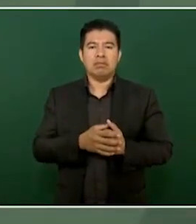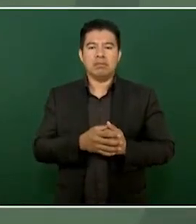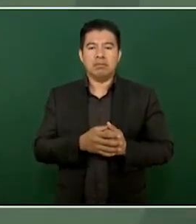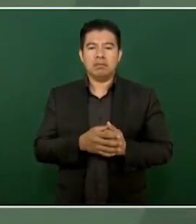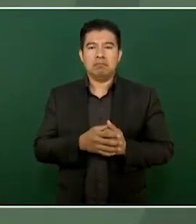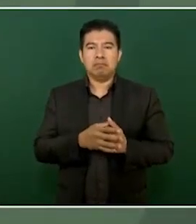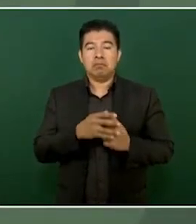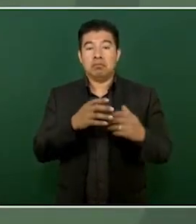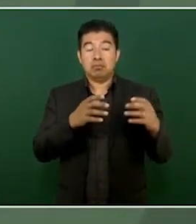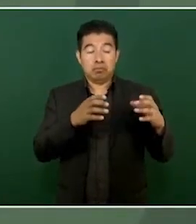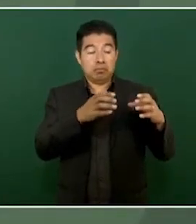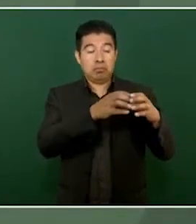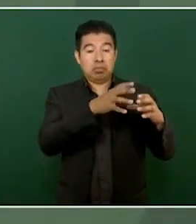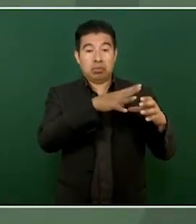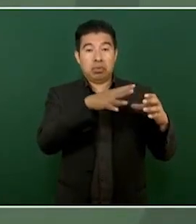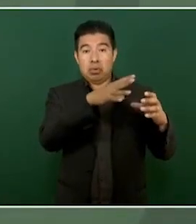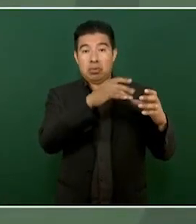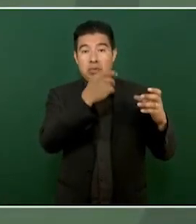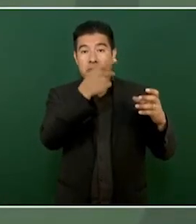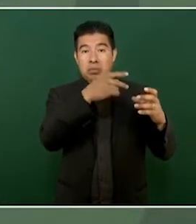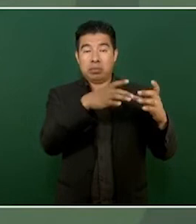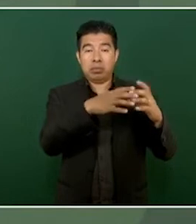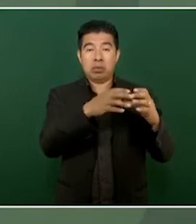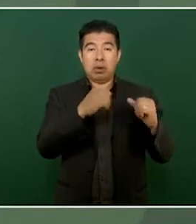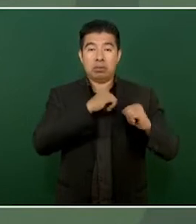del Parlamento Europeo.